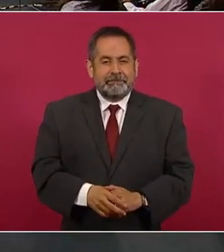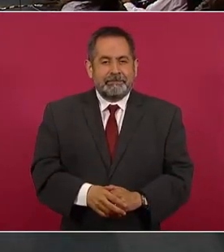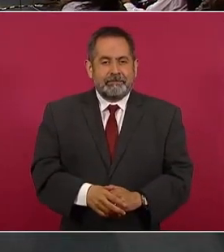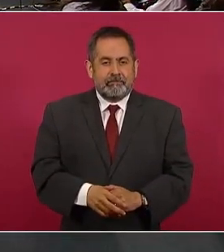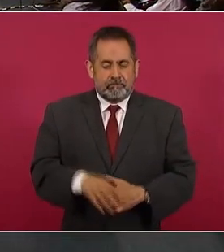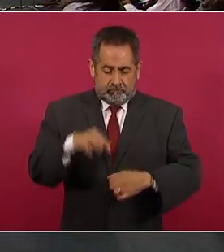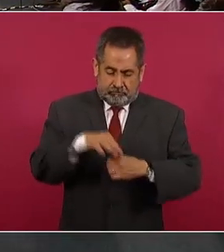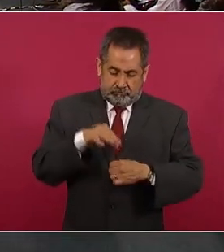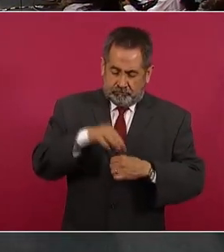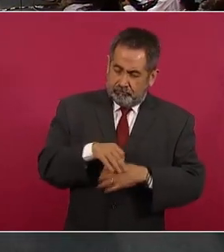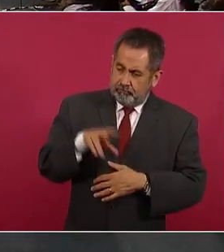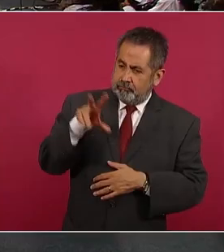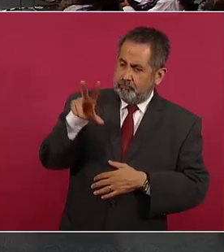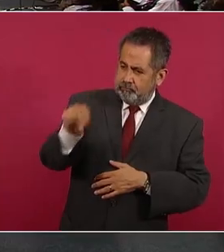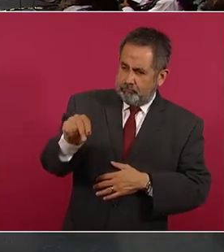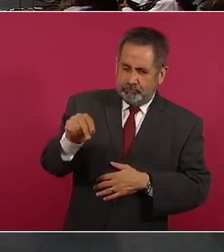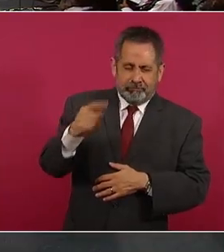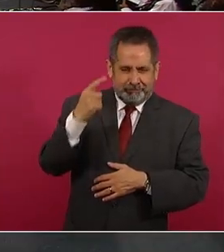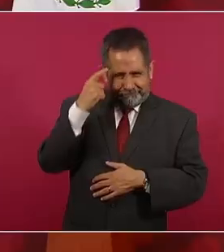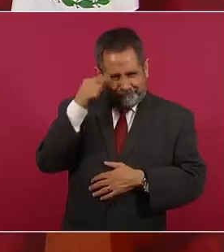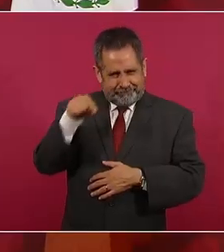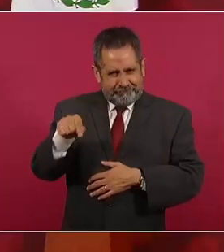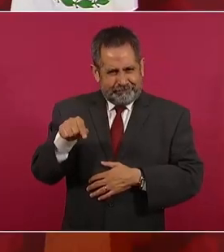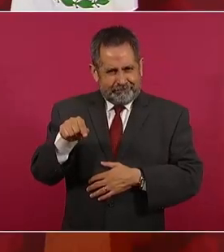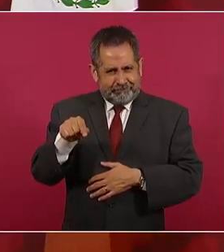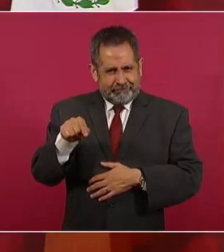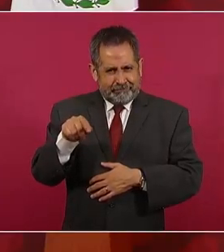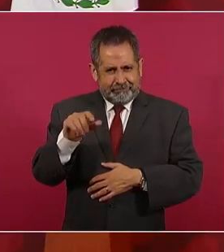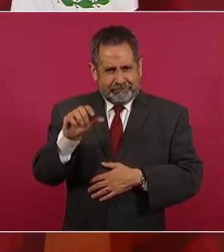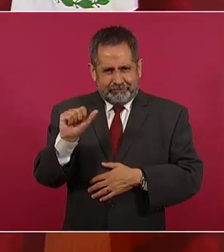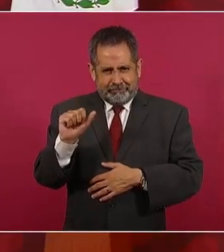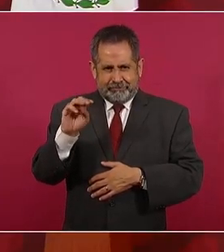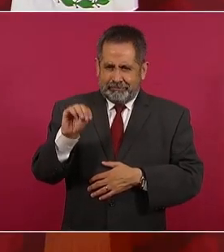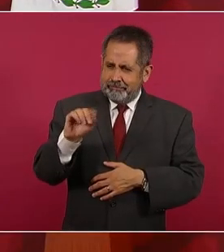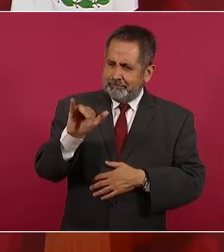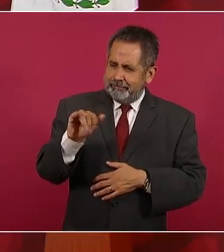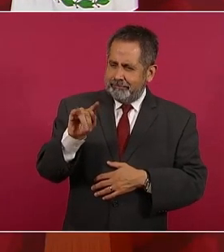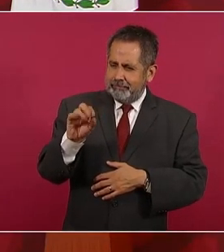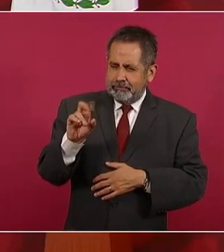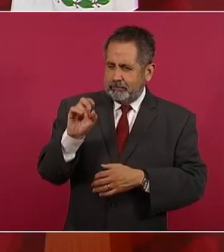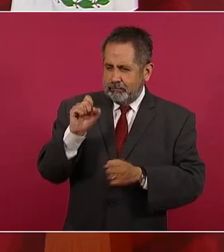Voté contra la creación de Amlitio. Ah, bueno, es que